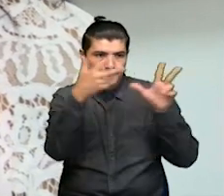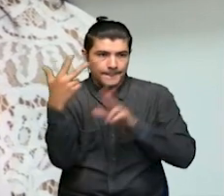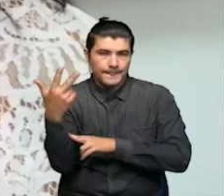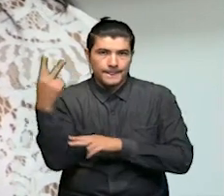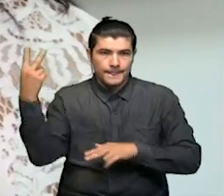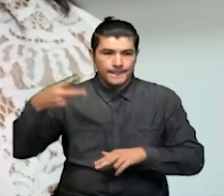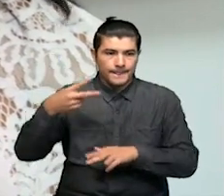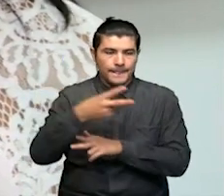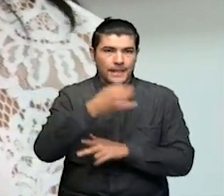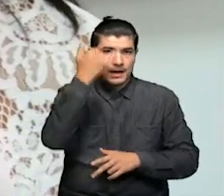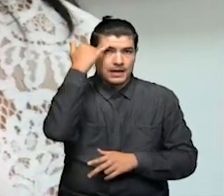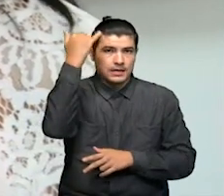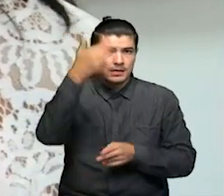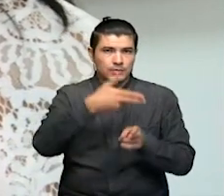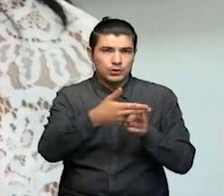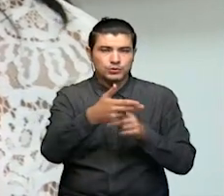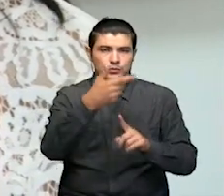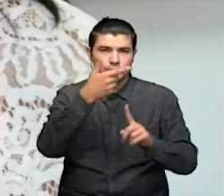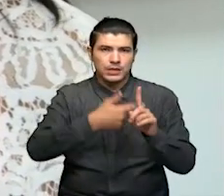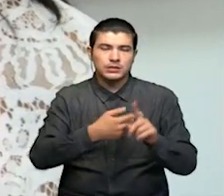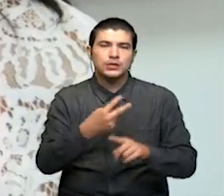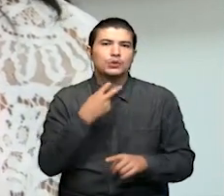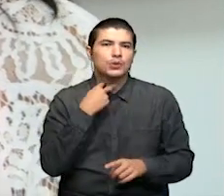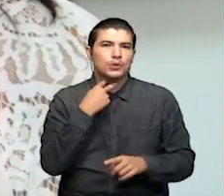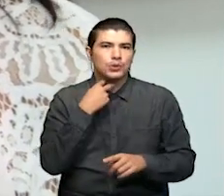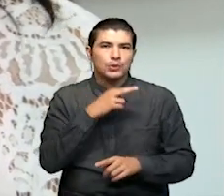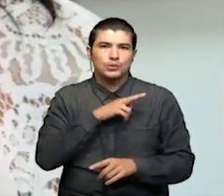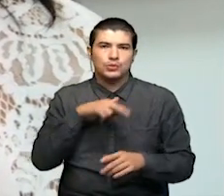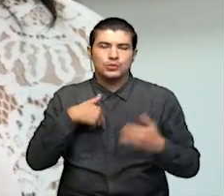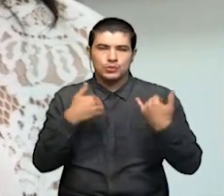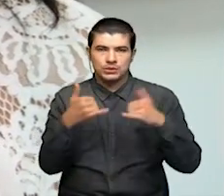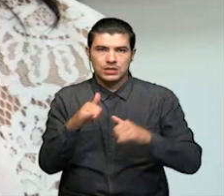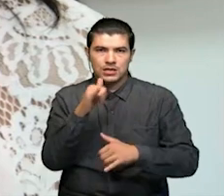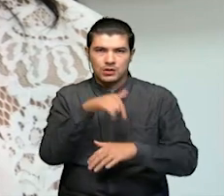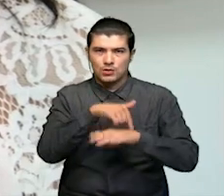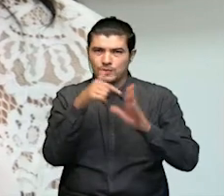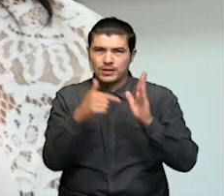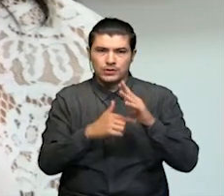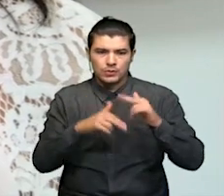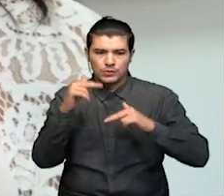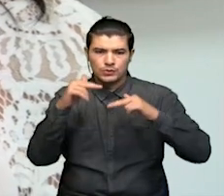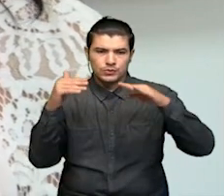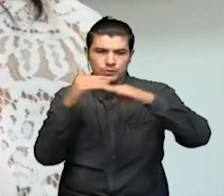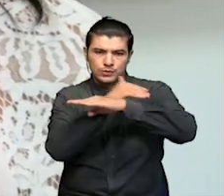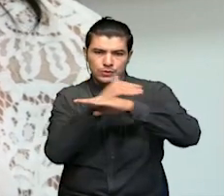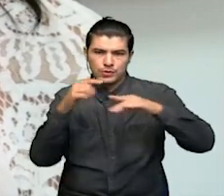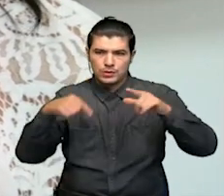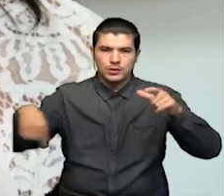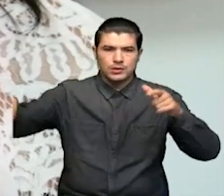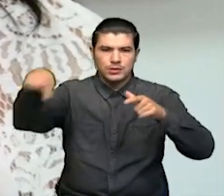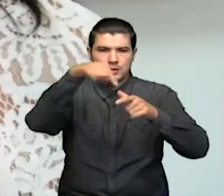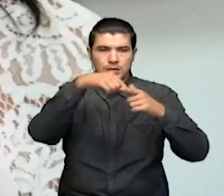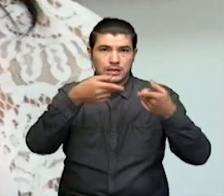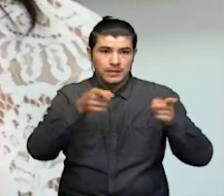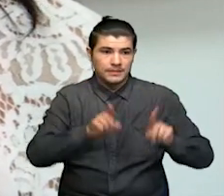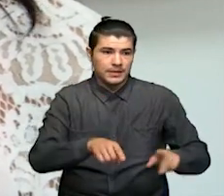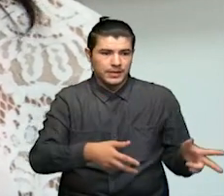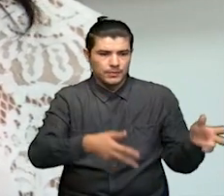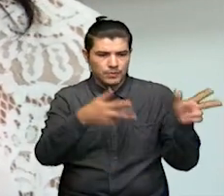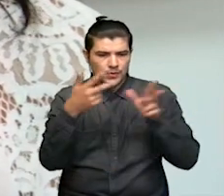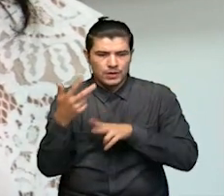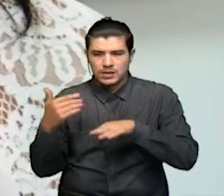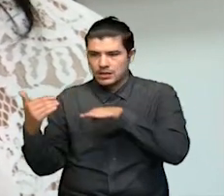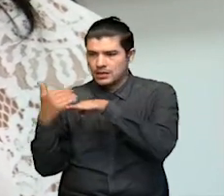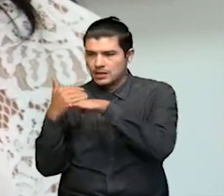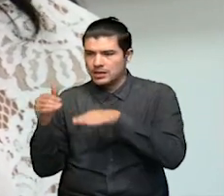idea es que a mediados de noviembre estemos terminando lo que son ejes viales en puente y camino